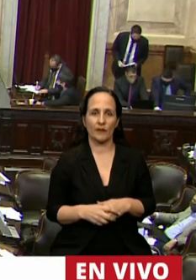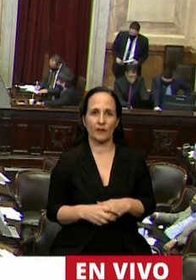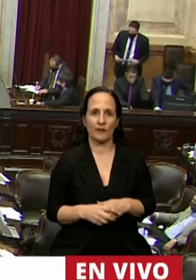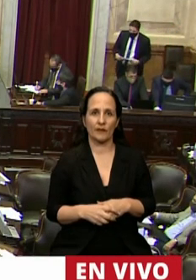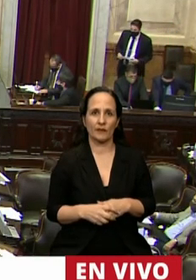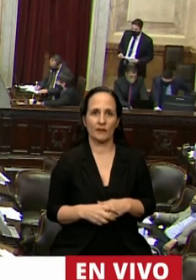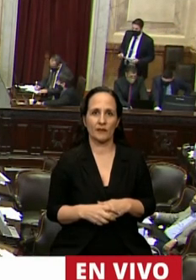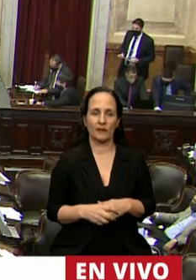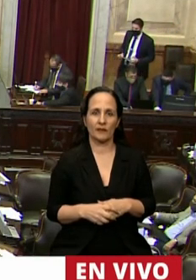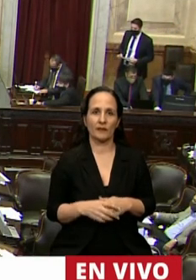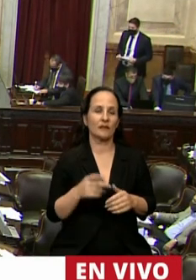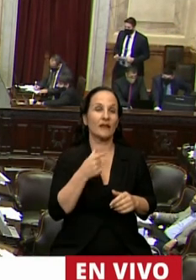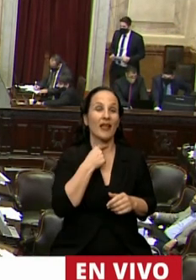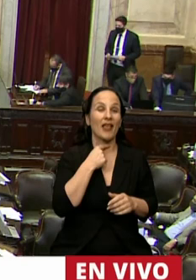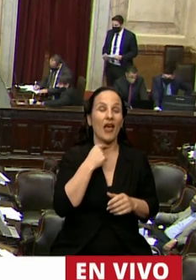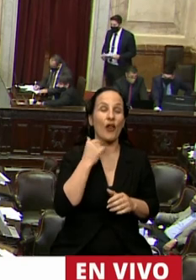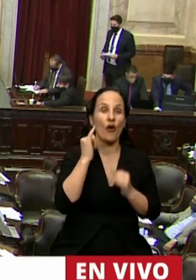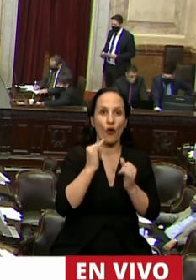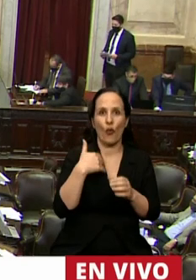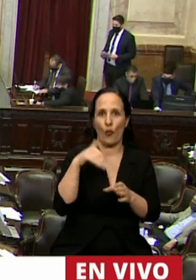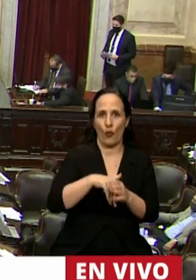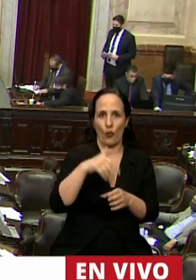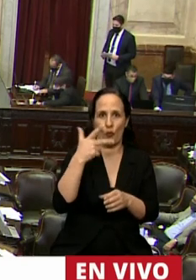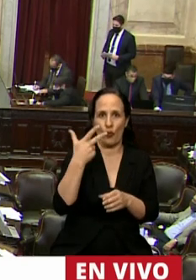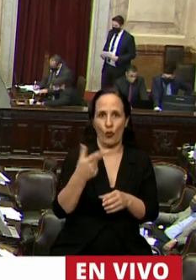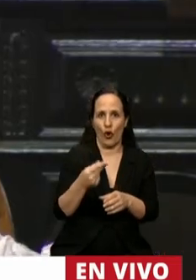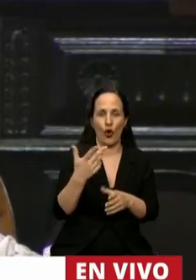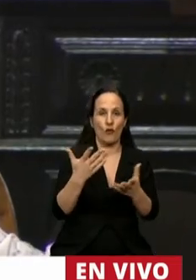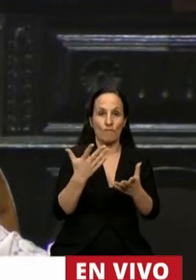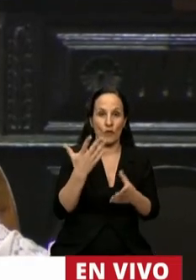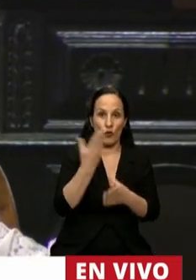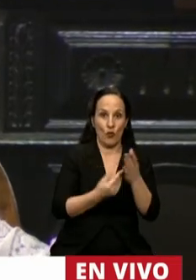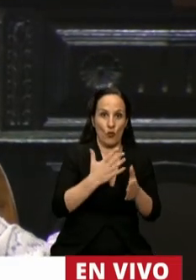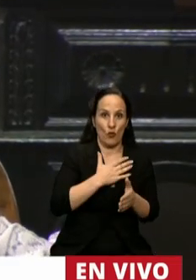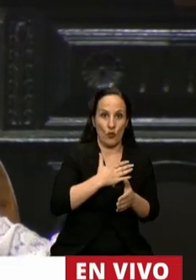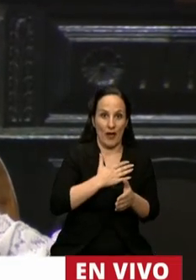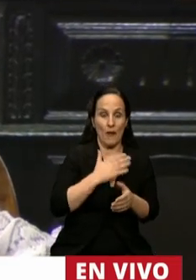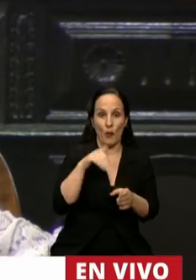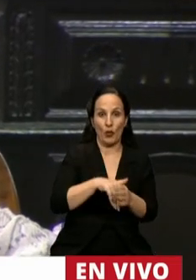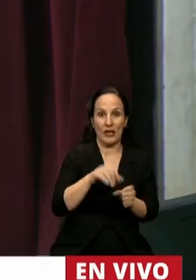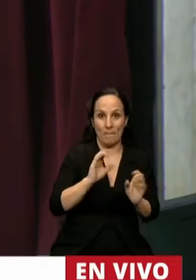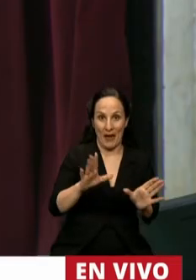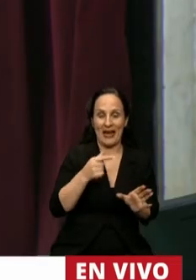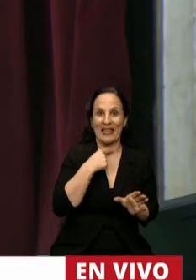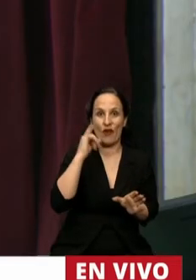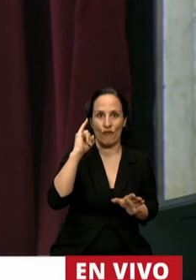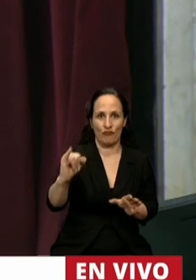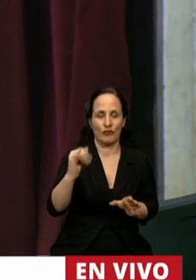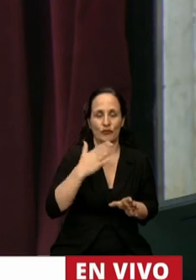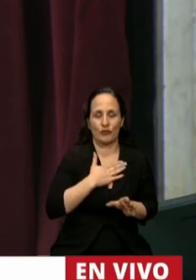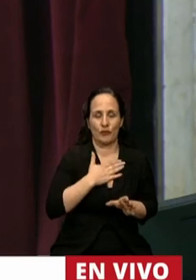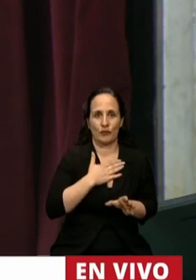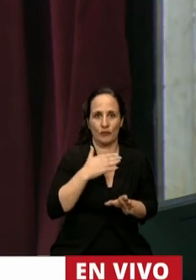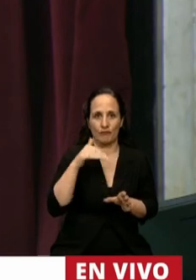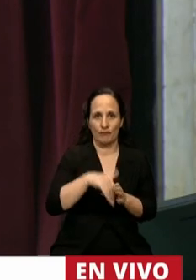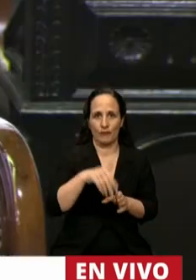¿Se escucha? Sí. Quiero aclarar, el sentido de voto es negativo. Por un error propio, yo voté mal, quiero dejar asentado que es negativo. ¿Cuánto